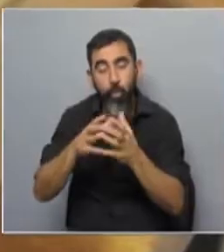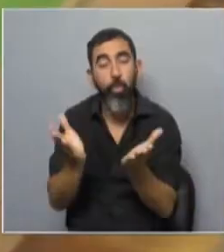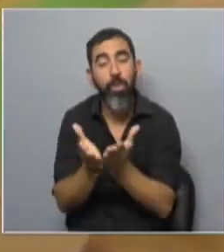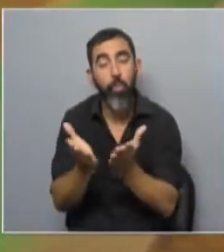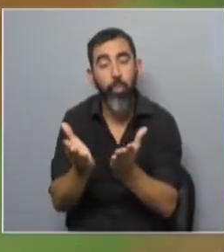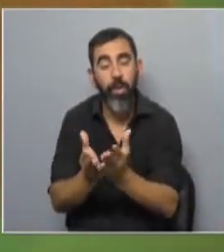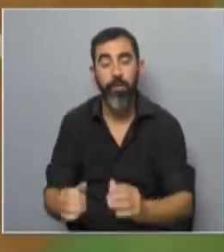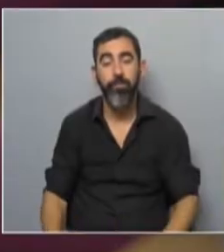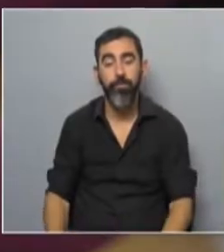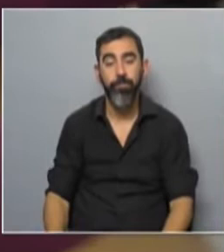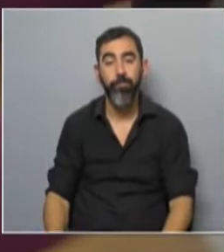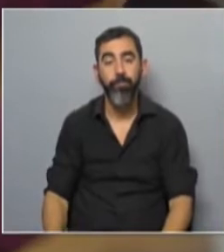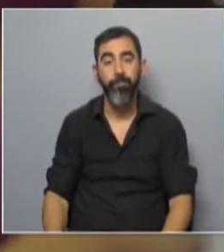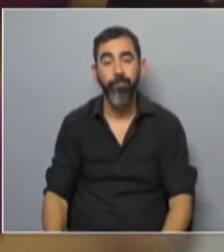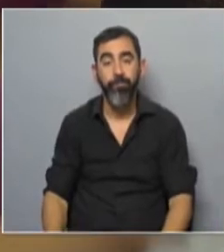estudiantes.